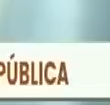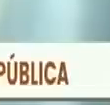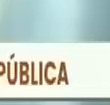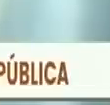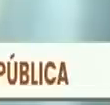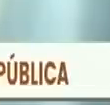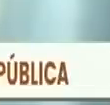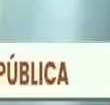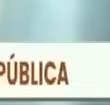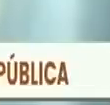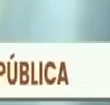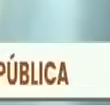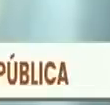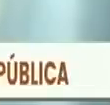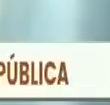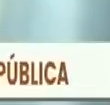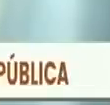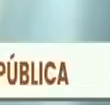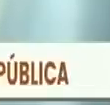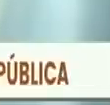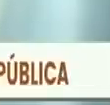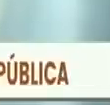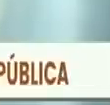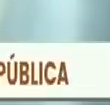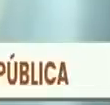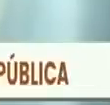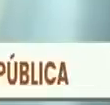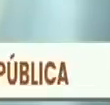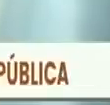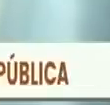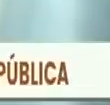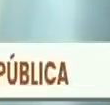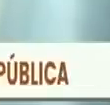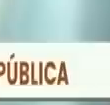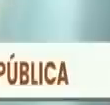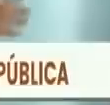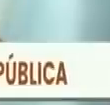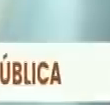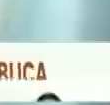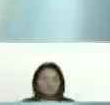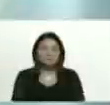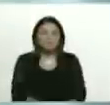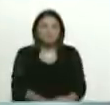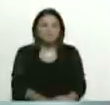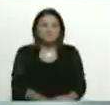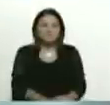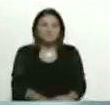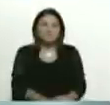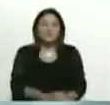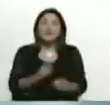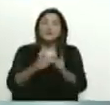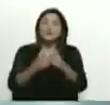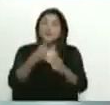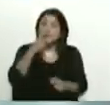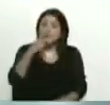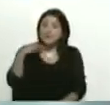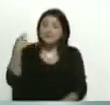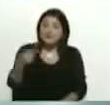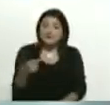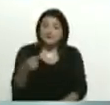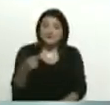les dé la gana. Eso es lo que se quiere, que entonces la delincuencia campee. Entonces, mañana, por esta